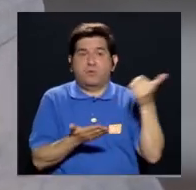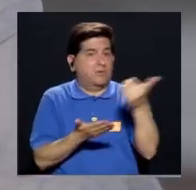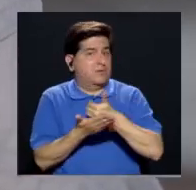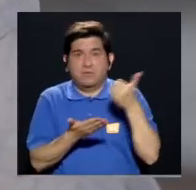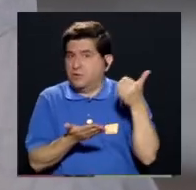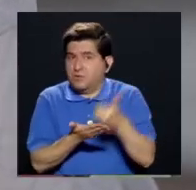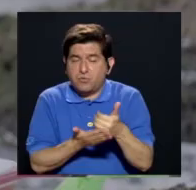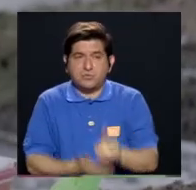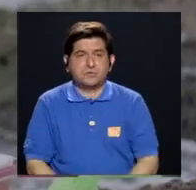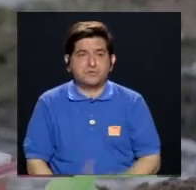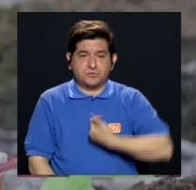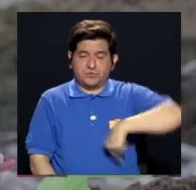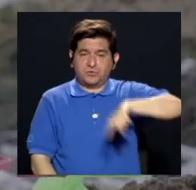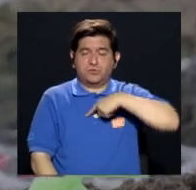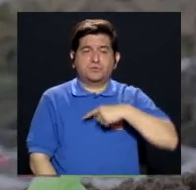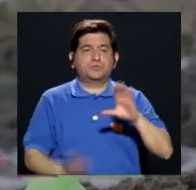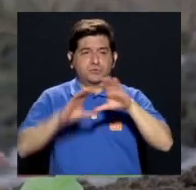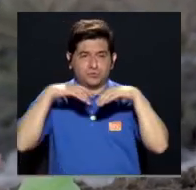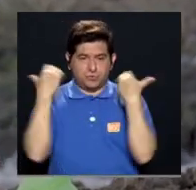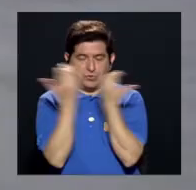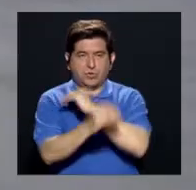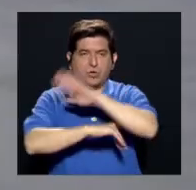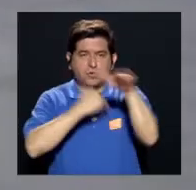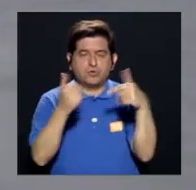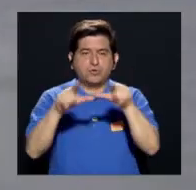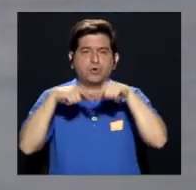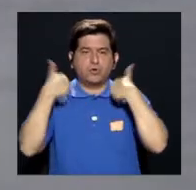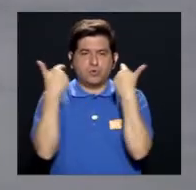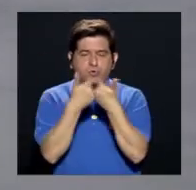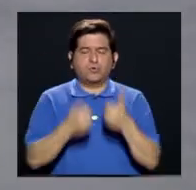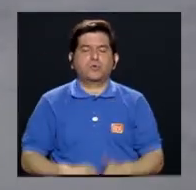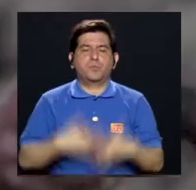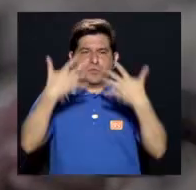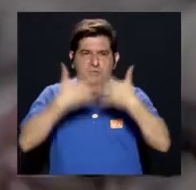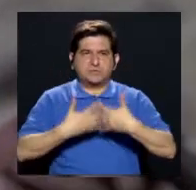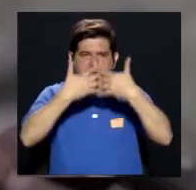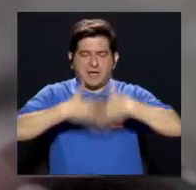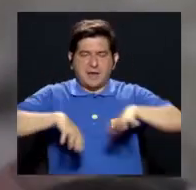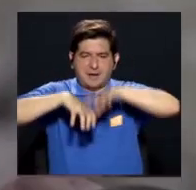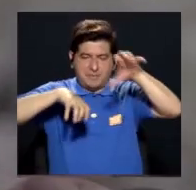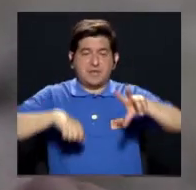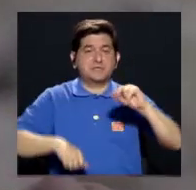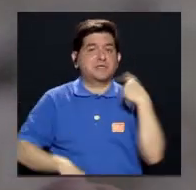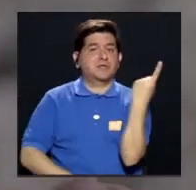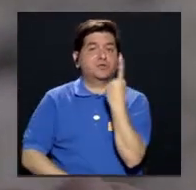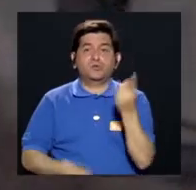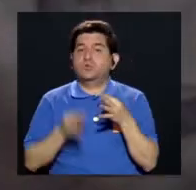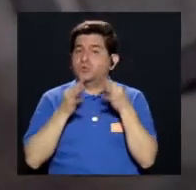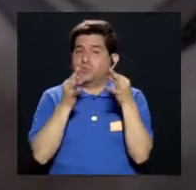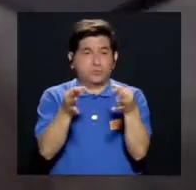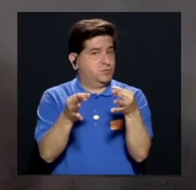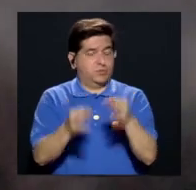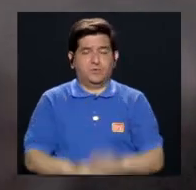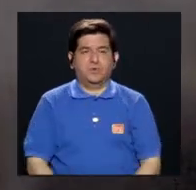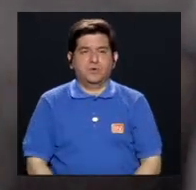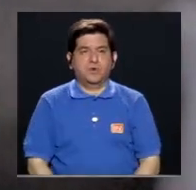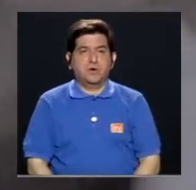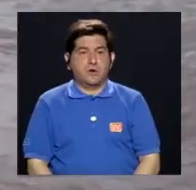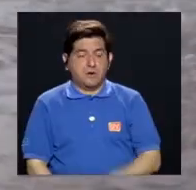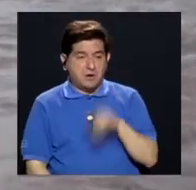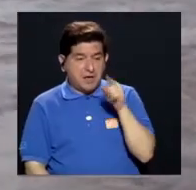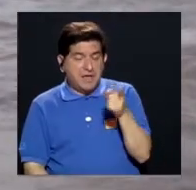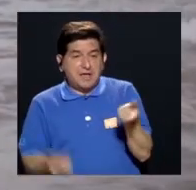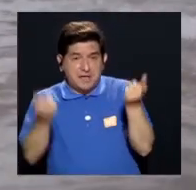porque en nuestro caso somos una cámara que agrupa todos los sectores empresariales del cantón, no solo turismo. Entonces recurrimos